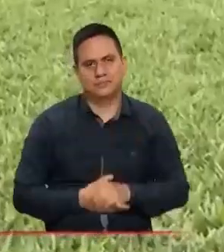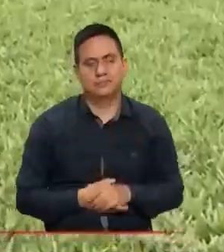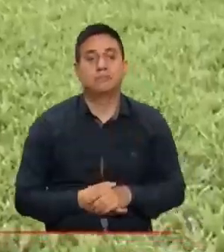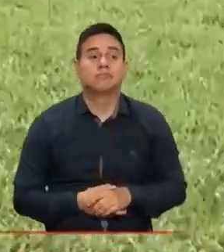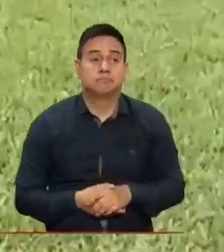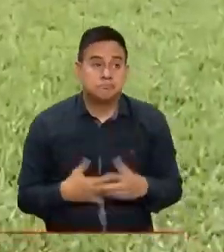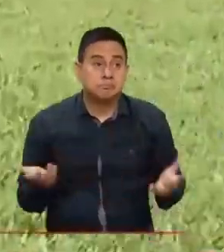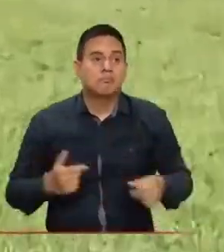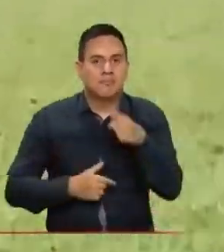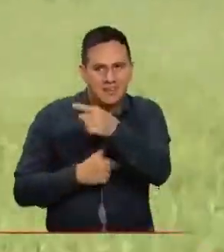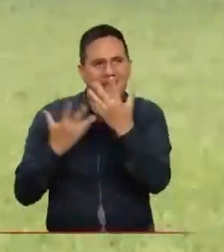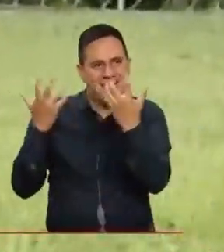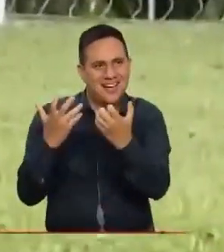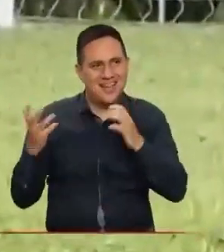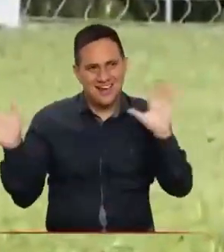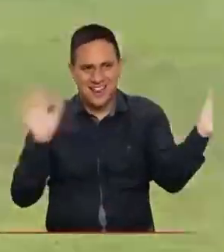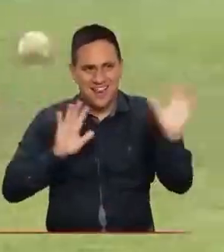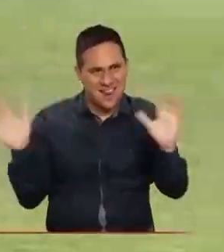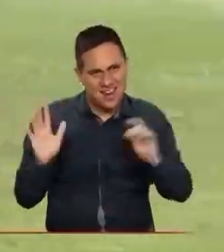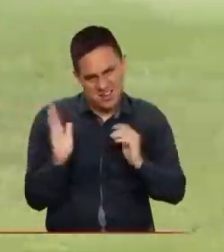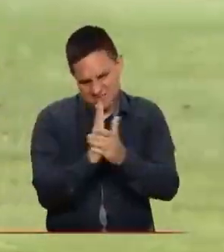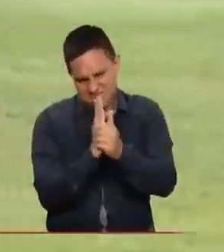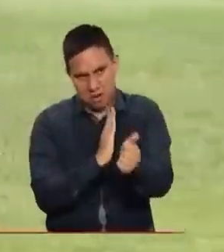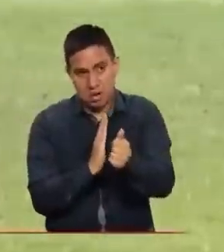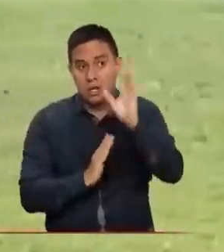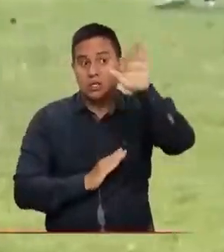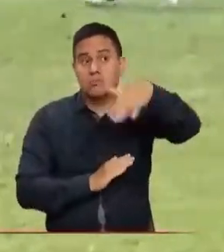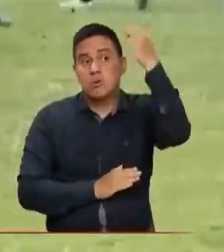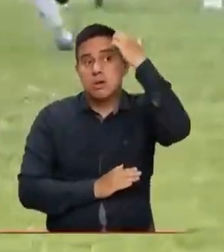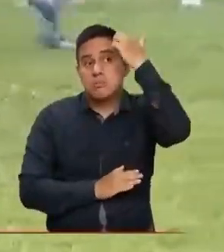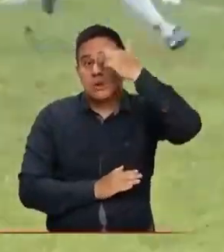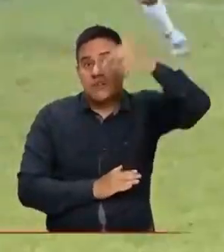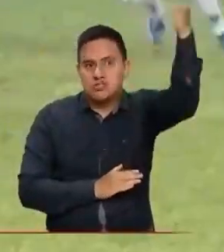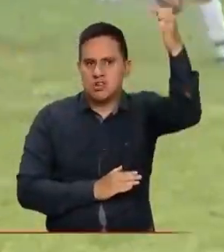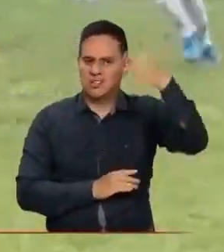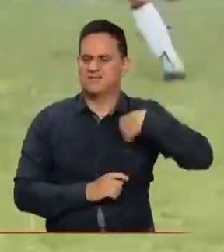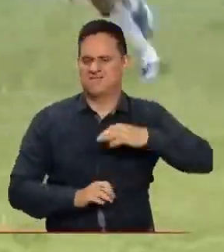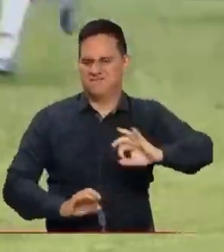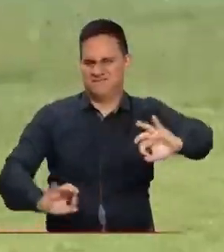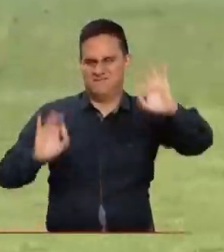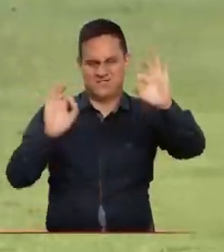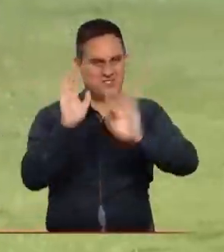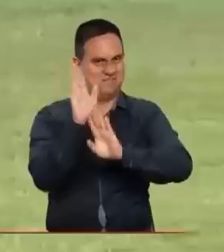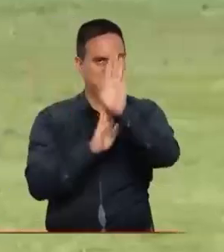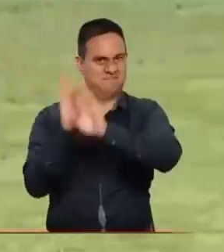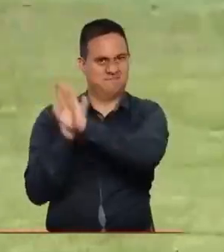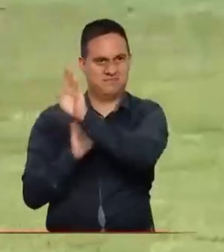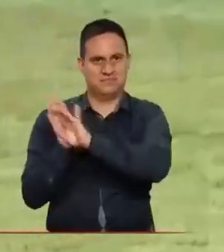los tres palos y un día estar en el fútbol profesional y la élite del balompié mundial.